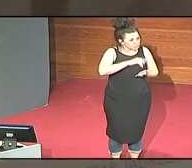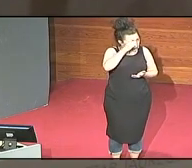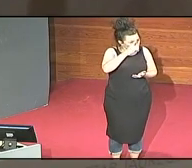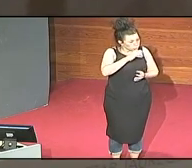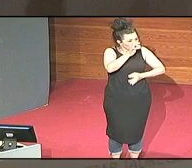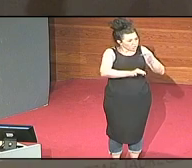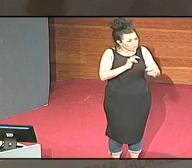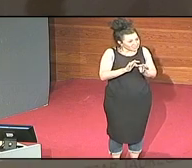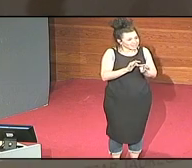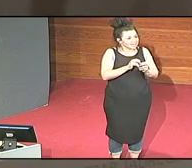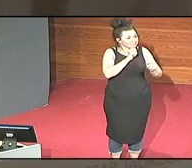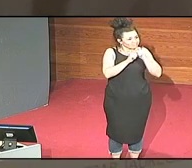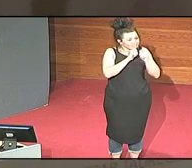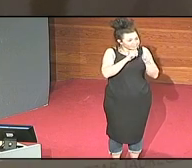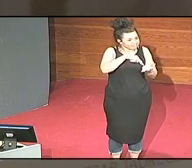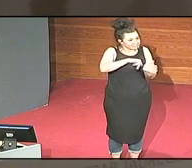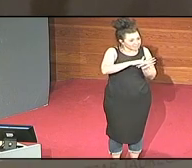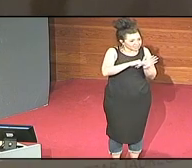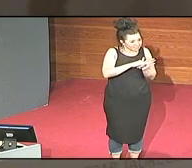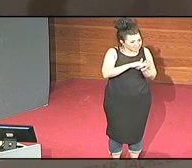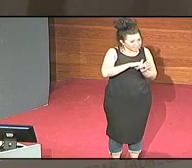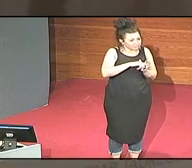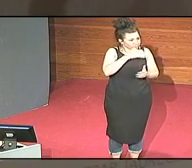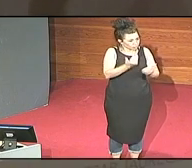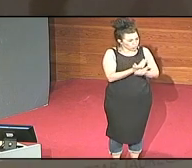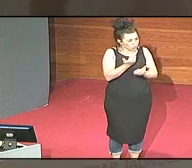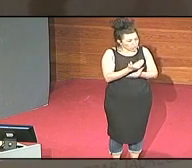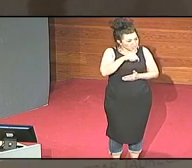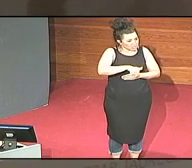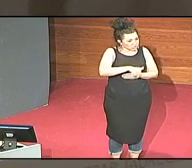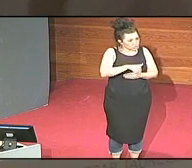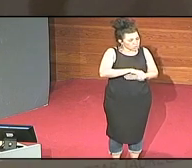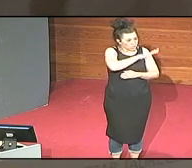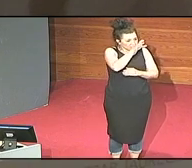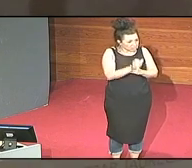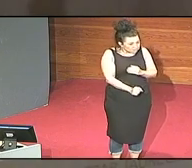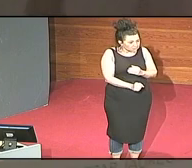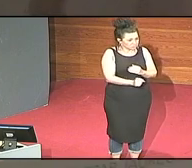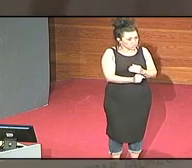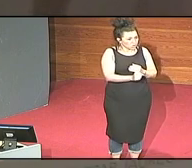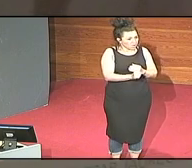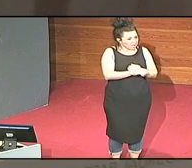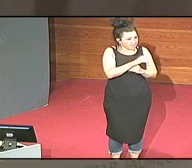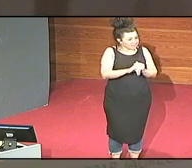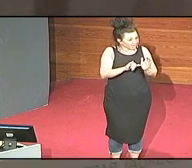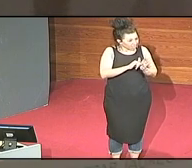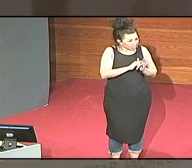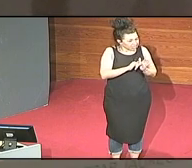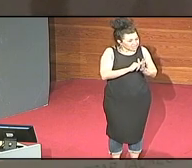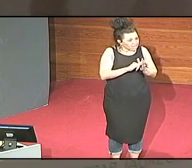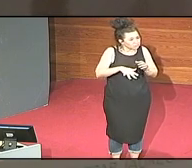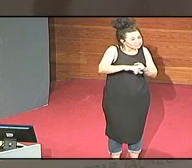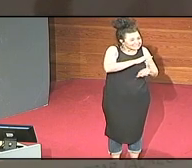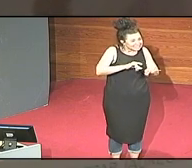ya ronald jeter a lorca en áfrica es el reto de explicar desde el terreno un continente indestructible y también tú te quieres and good book